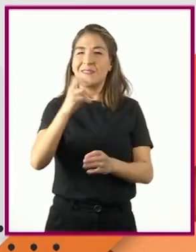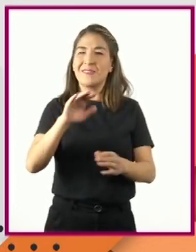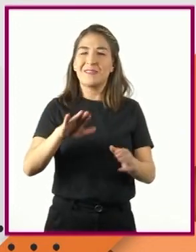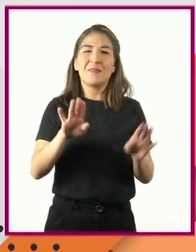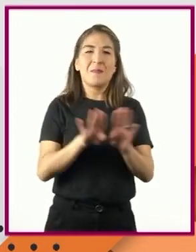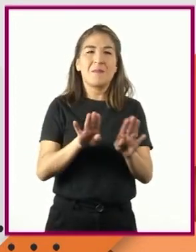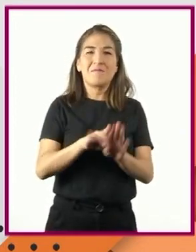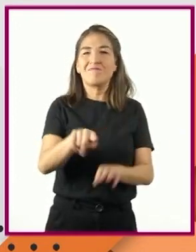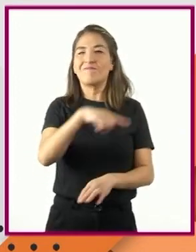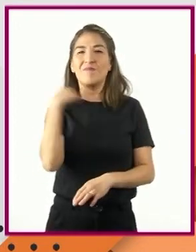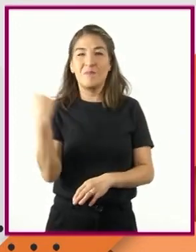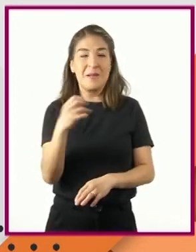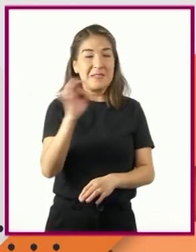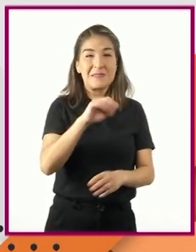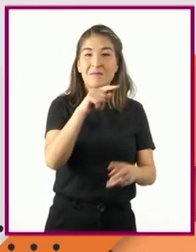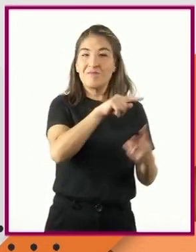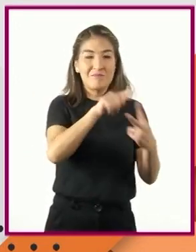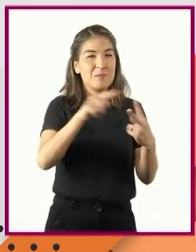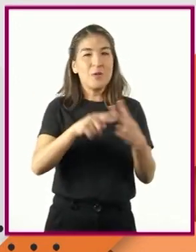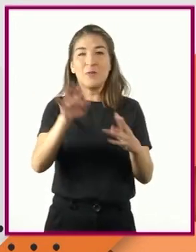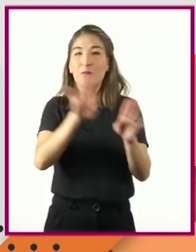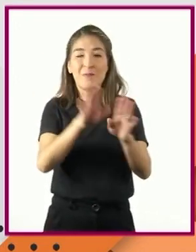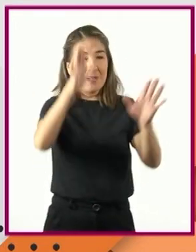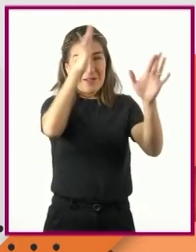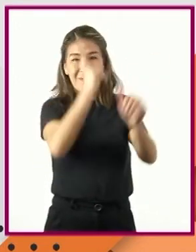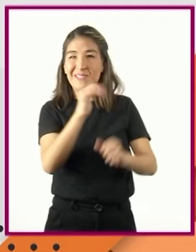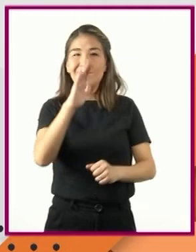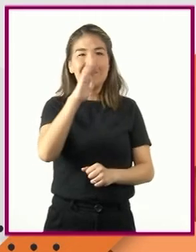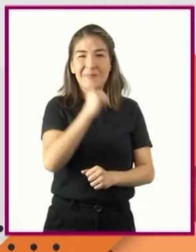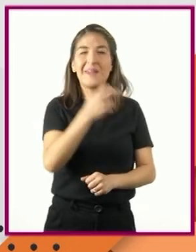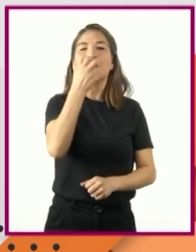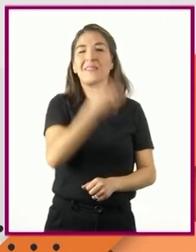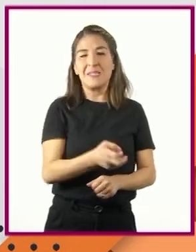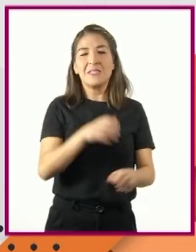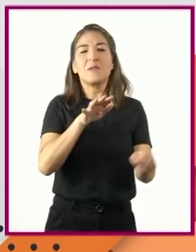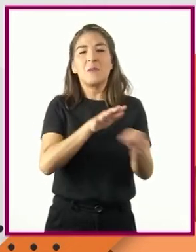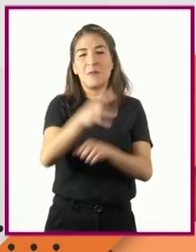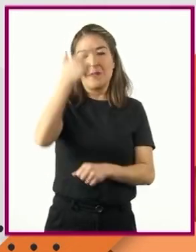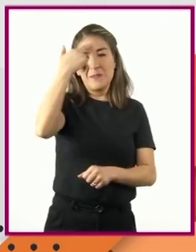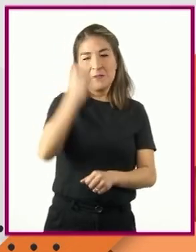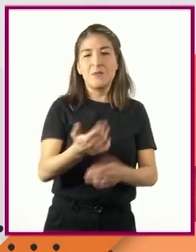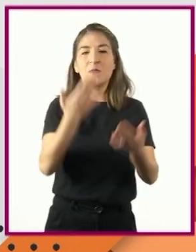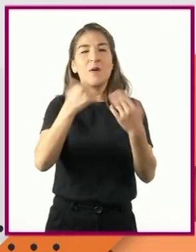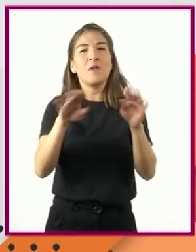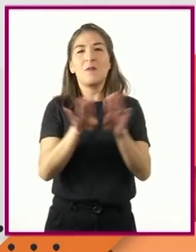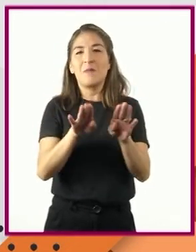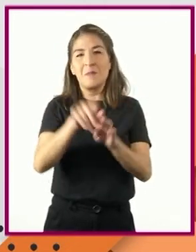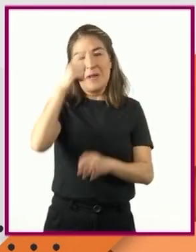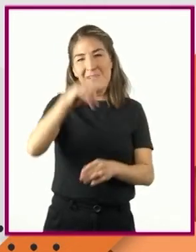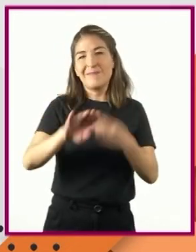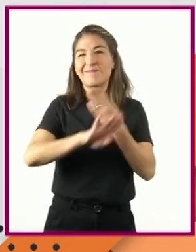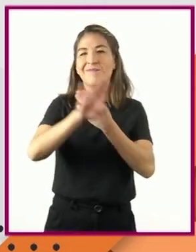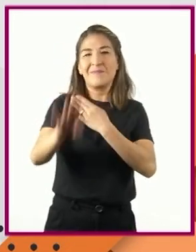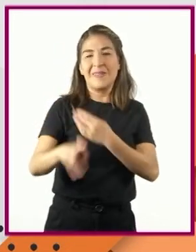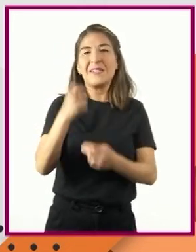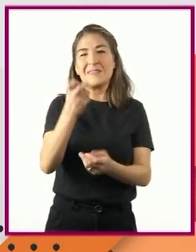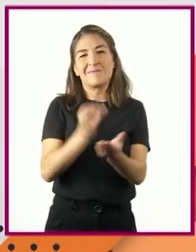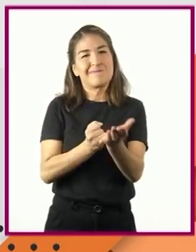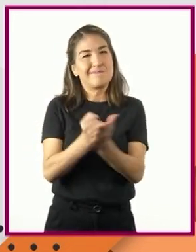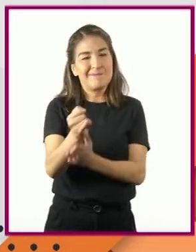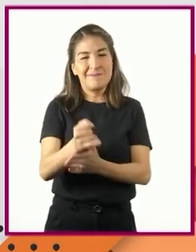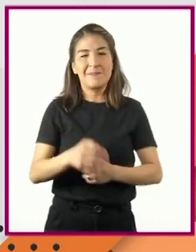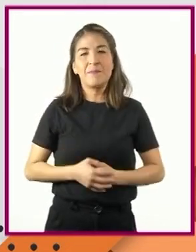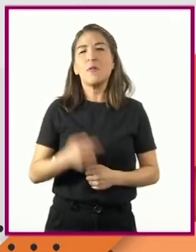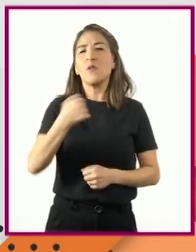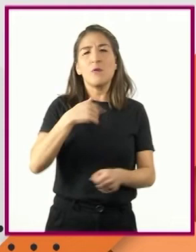estas 2 clases no pudieran llegar a un acuerdo. En tal caso, no habría medida capaz de evitar la escisión.